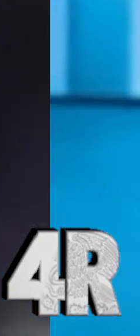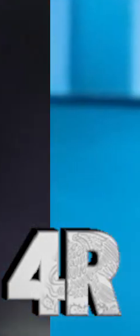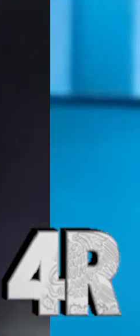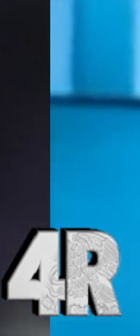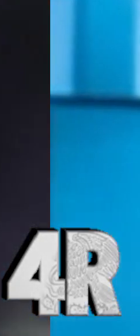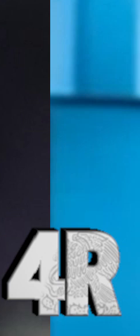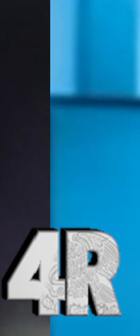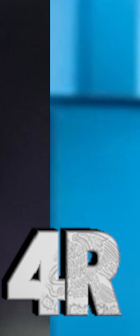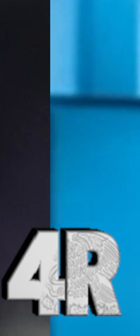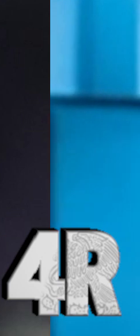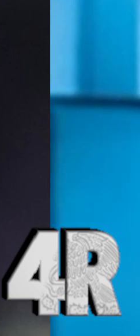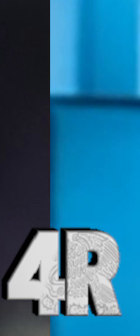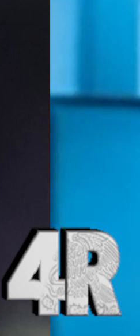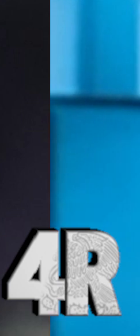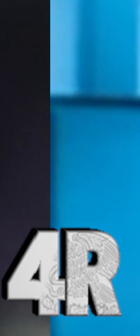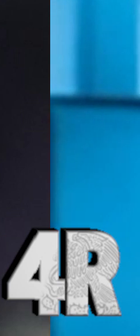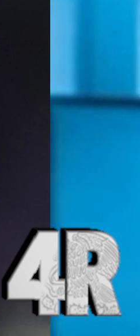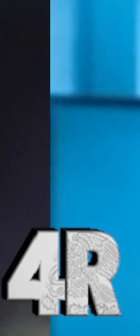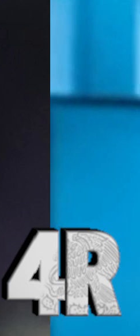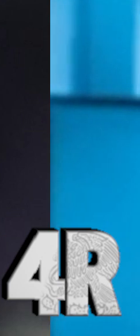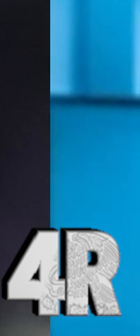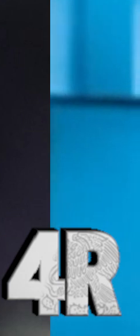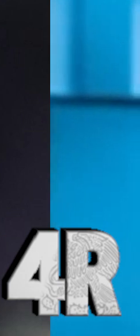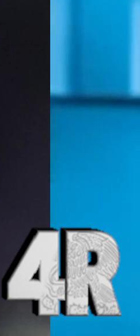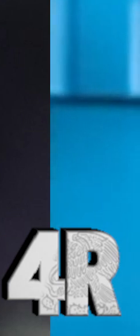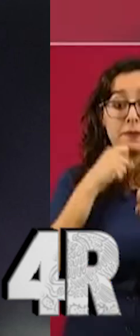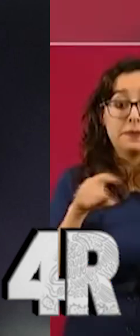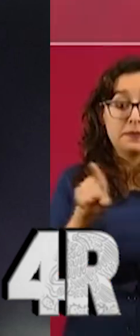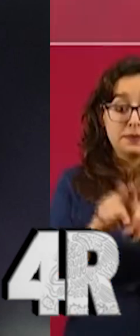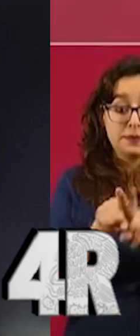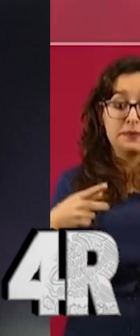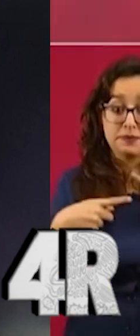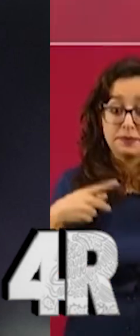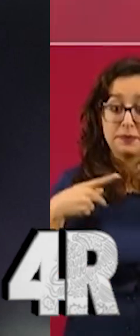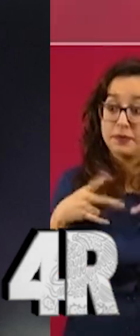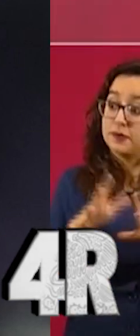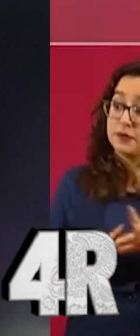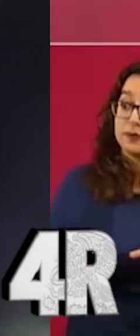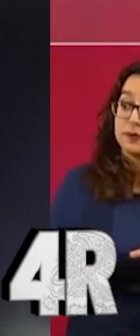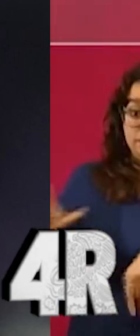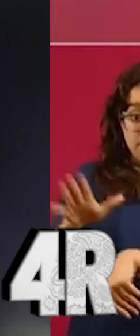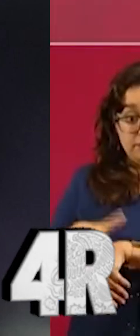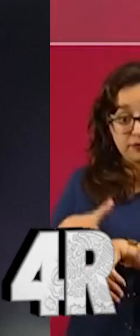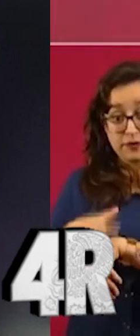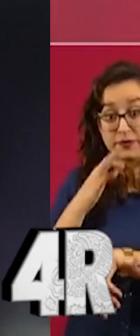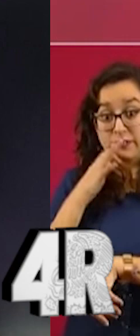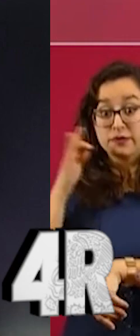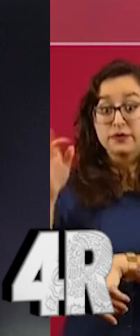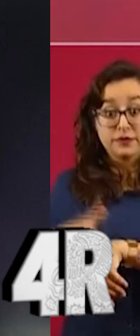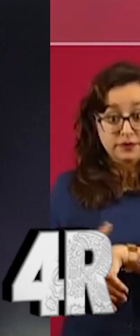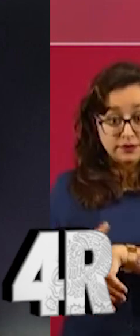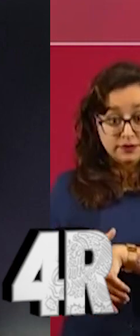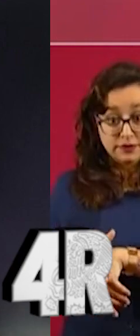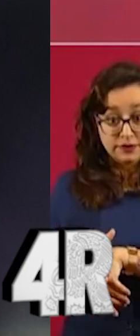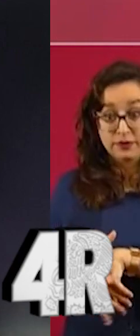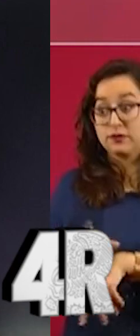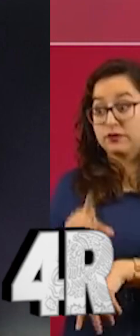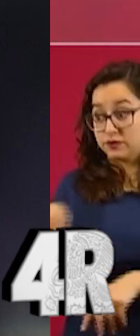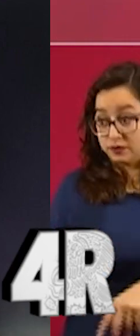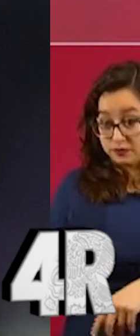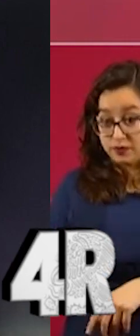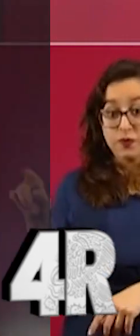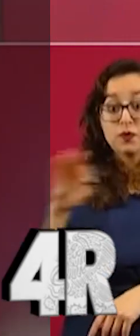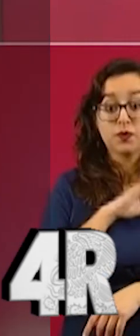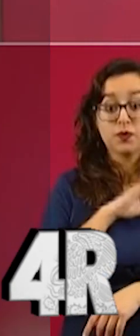el vaso porque si bien sabemos el ex secretario de la defensa nacional fue detenido este octubre pasado en los ángeles california